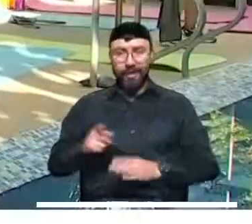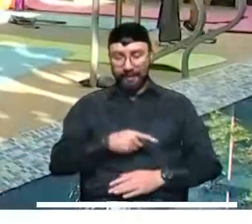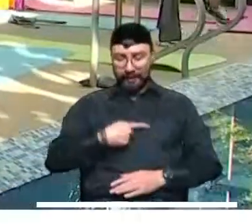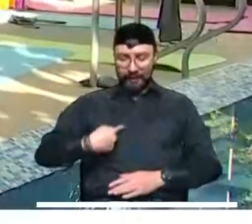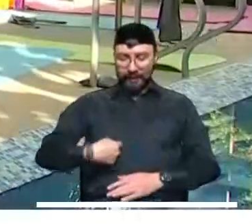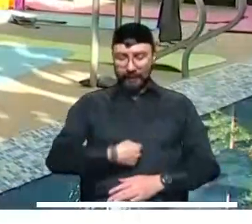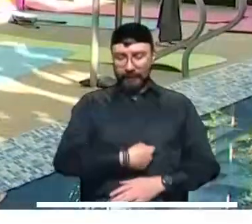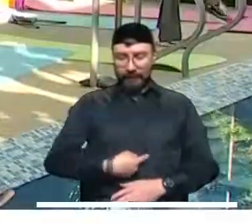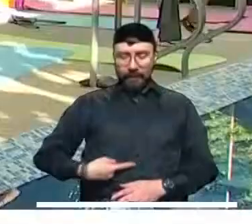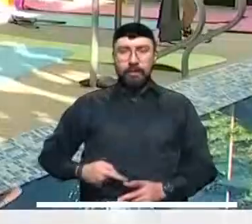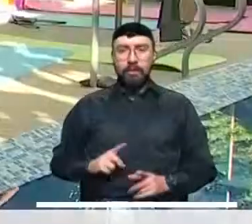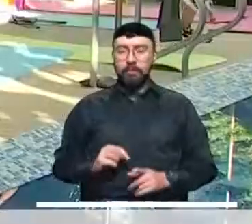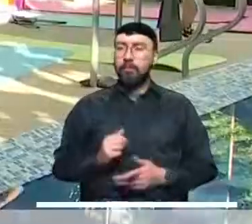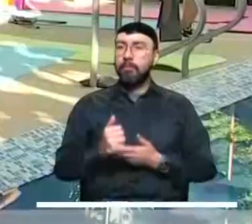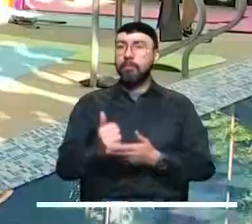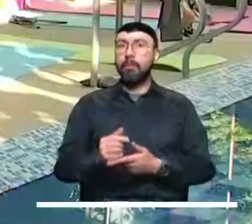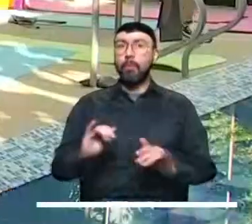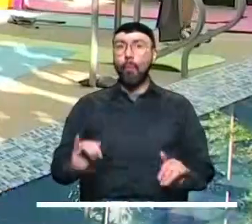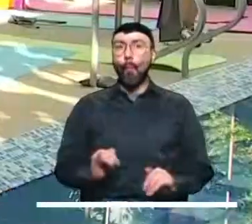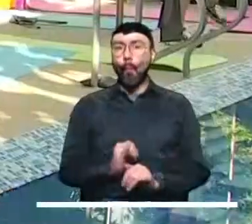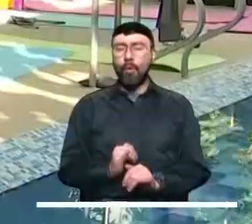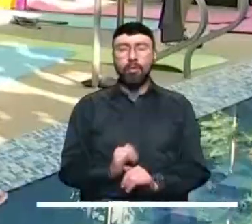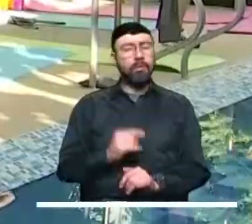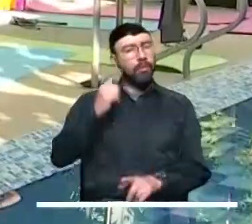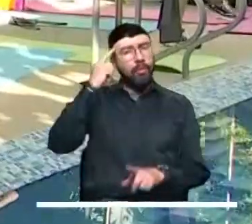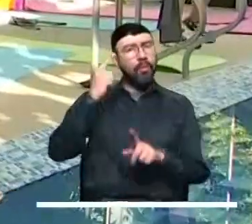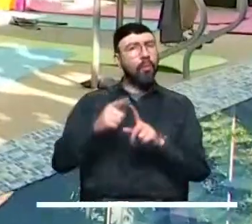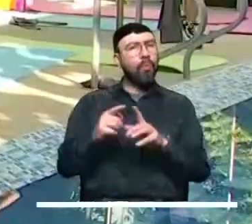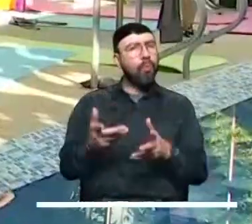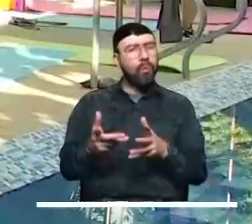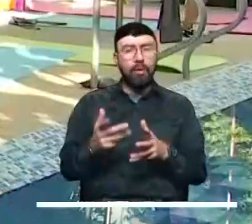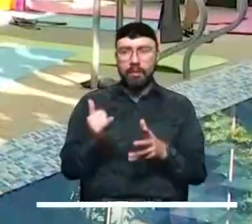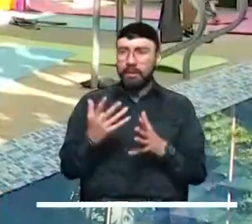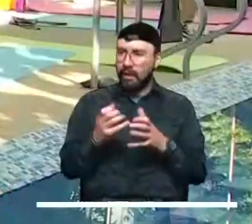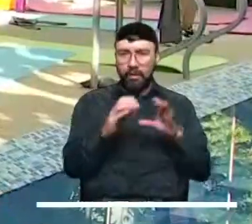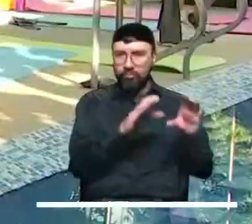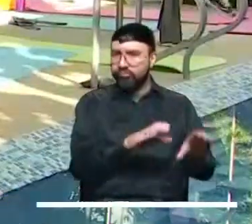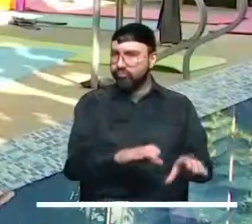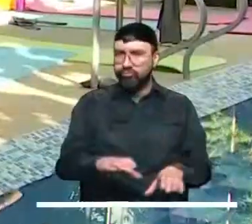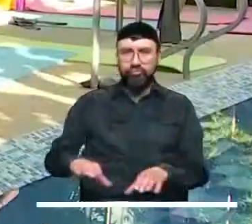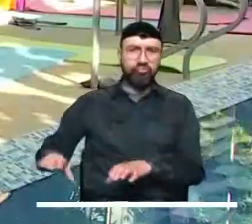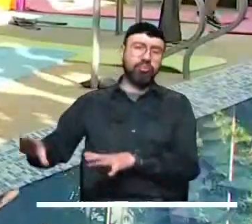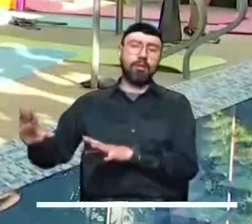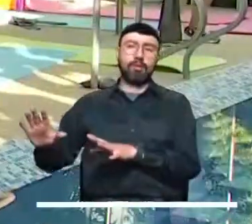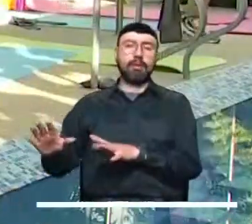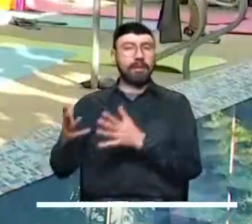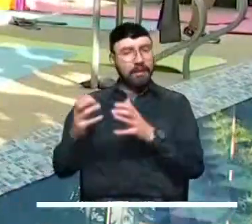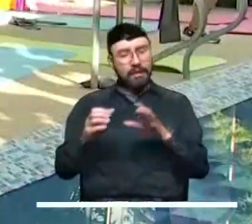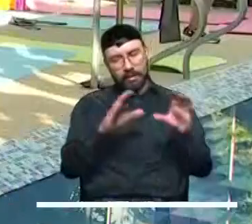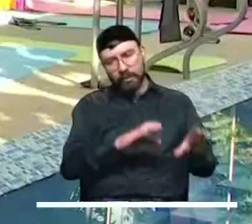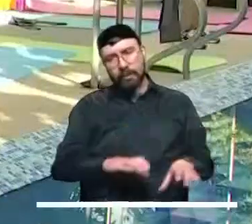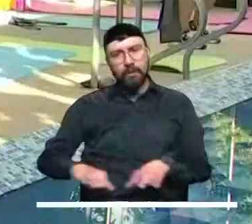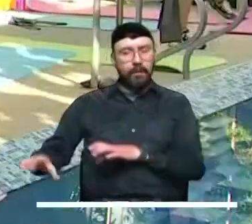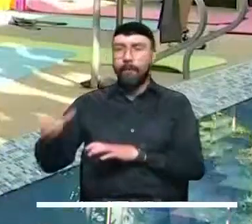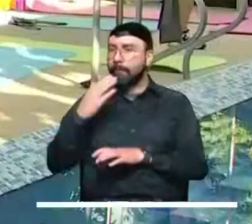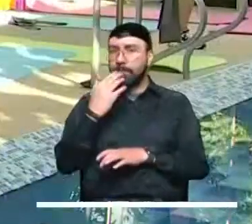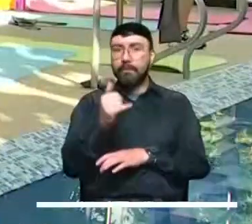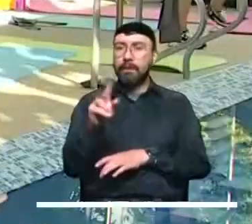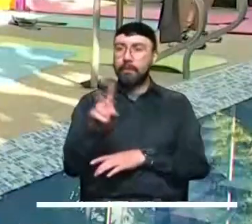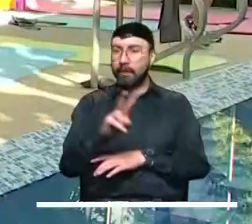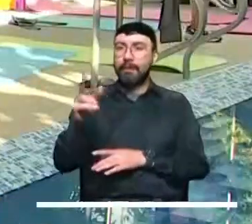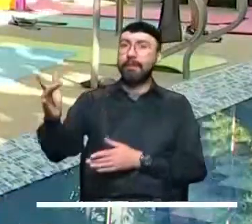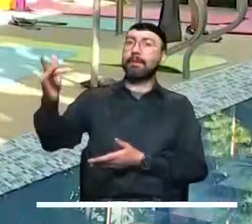de disminución del peso, porque lo que se pretende es que esto sea sostenible. Por eso la consulta del día viernes,